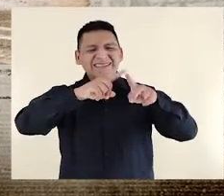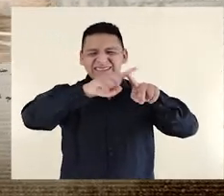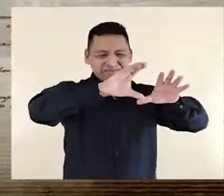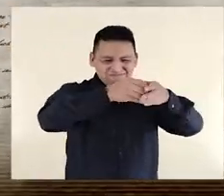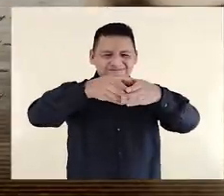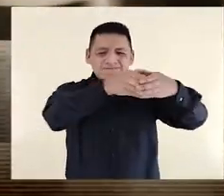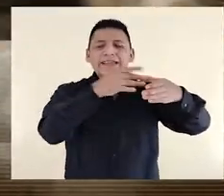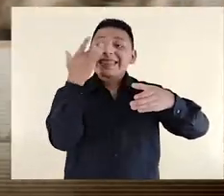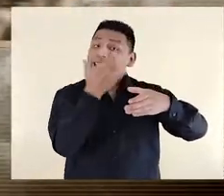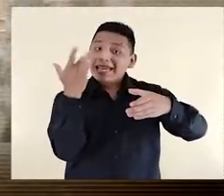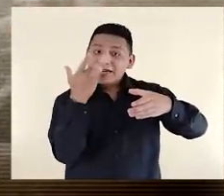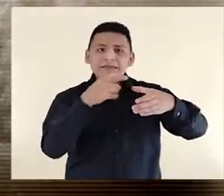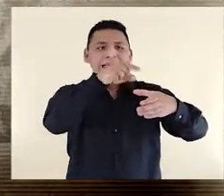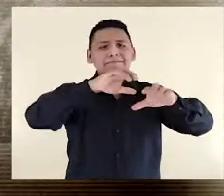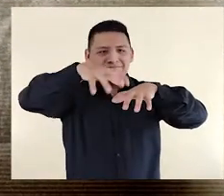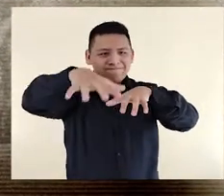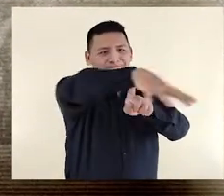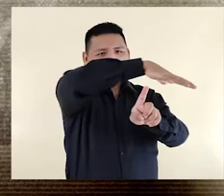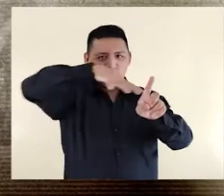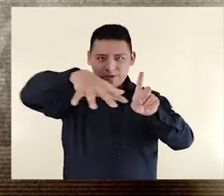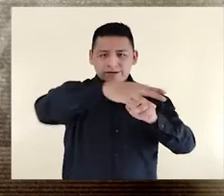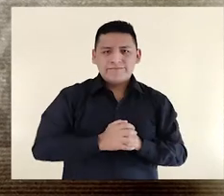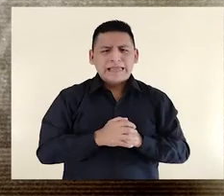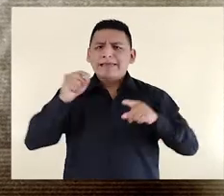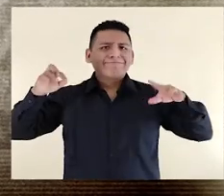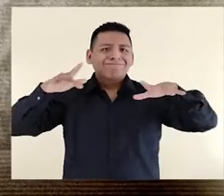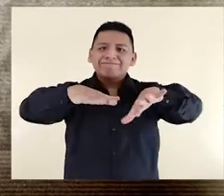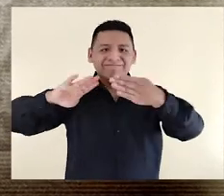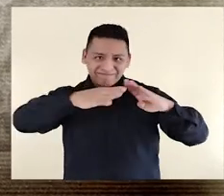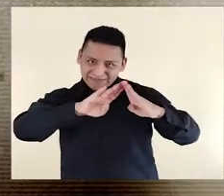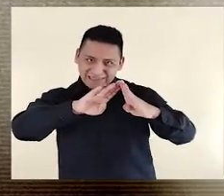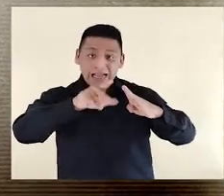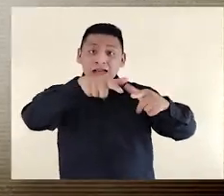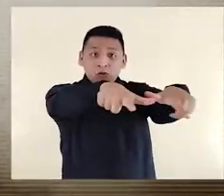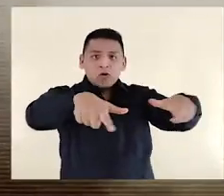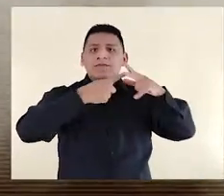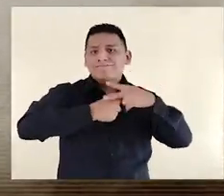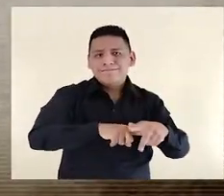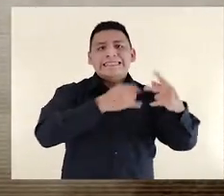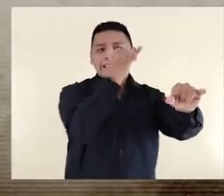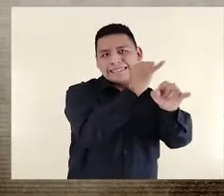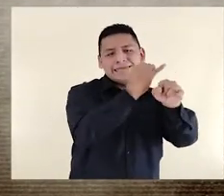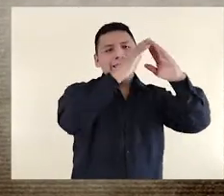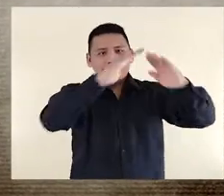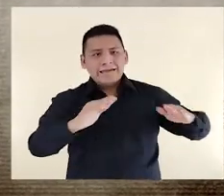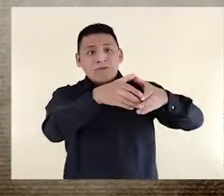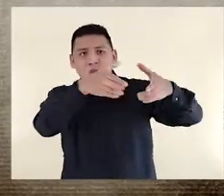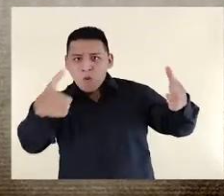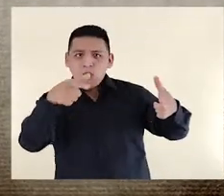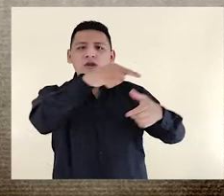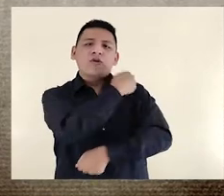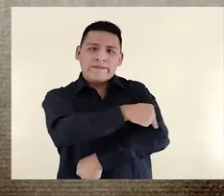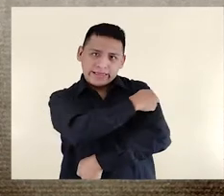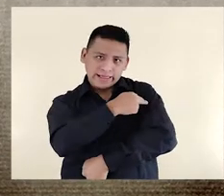de cofradías de negros que se asentaron en los alrededores. Siempre fue el arrabal de la ciudad, zona fértil para ermitas,